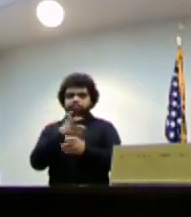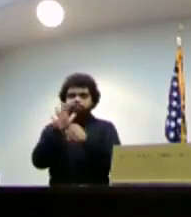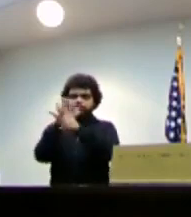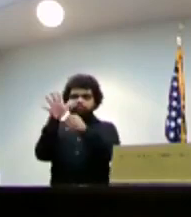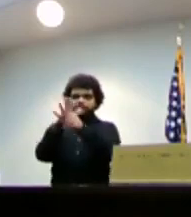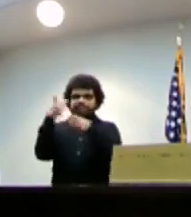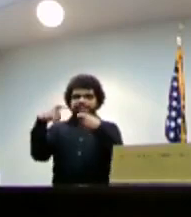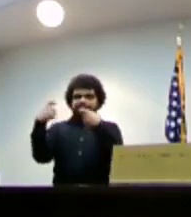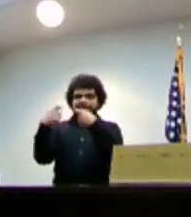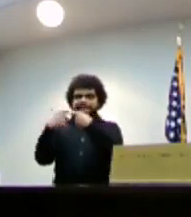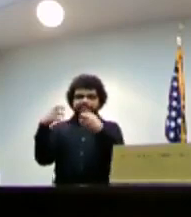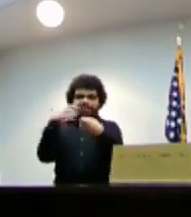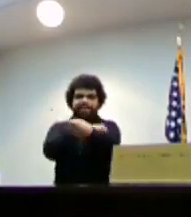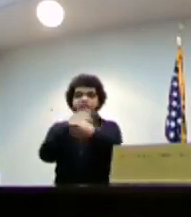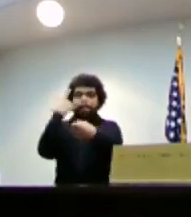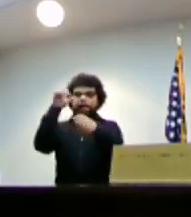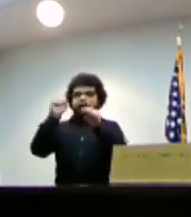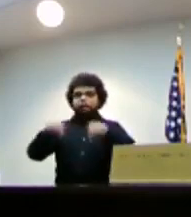hacer vapor.